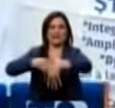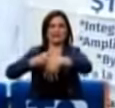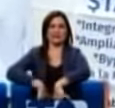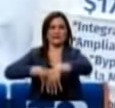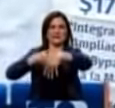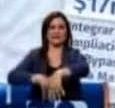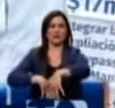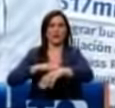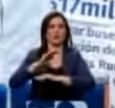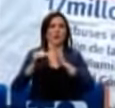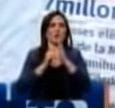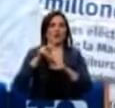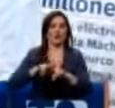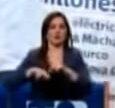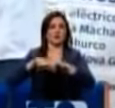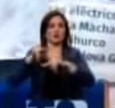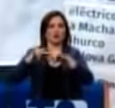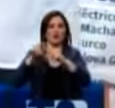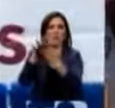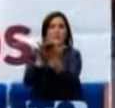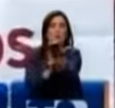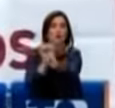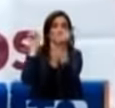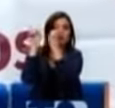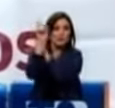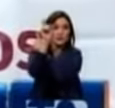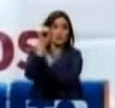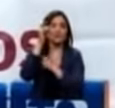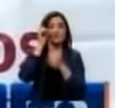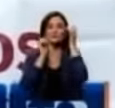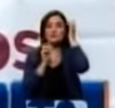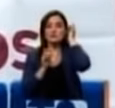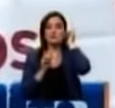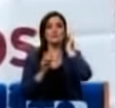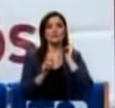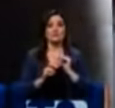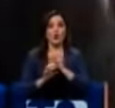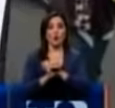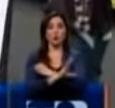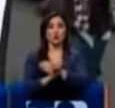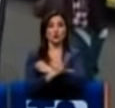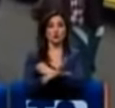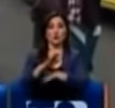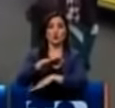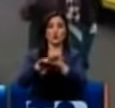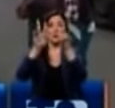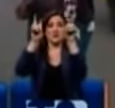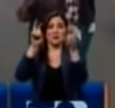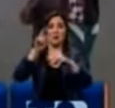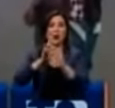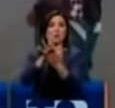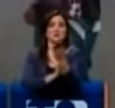protesta contra la construcción del proyecto Quito Cables y también contra la publicidad que se está haciendo sobre